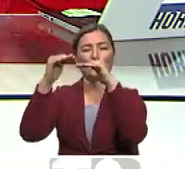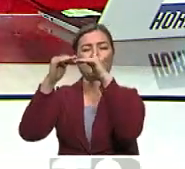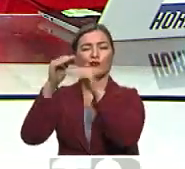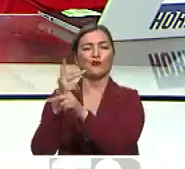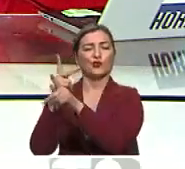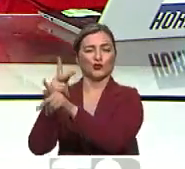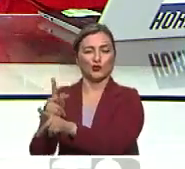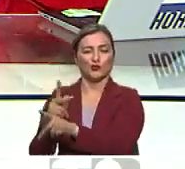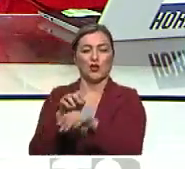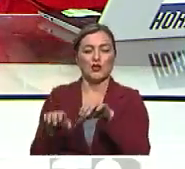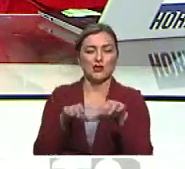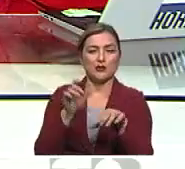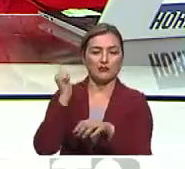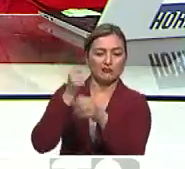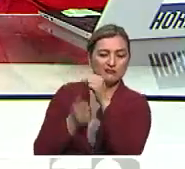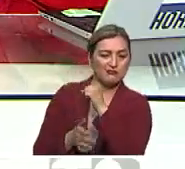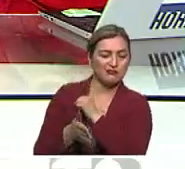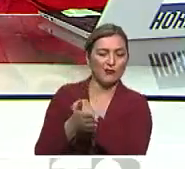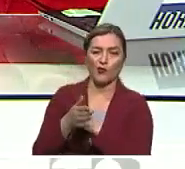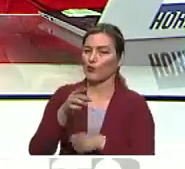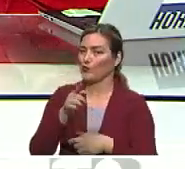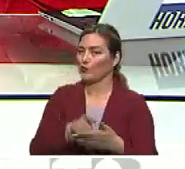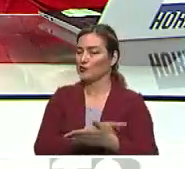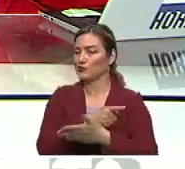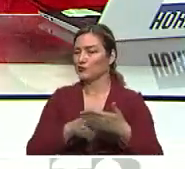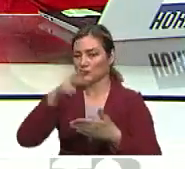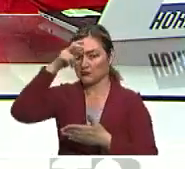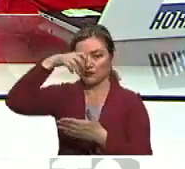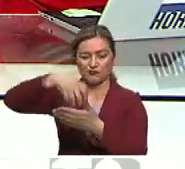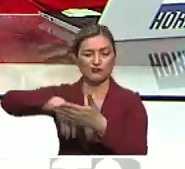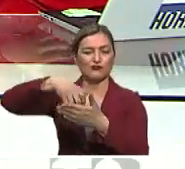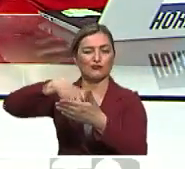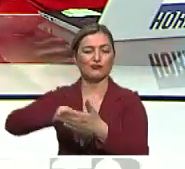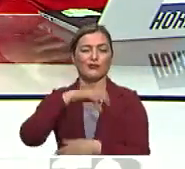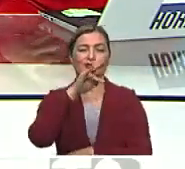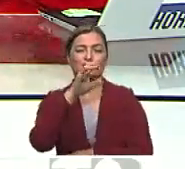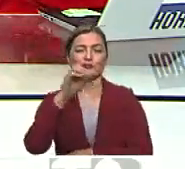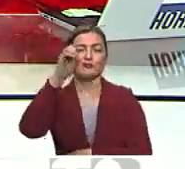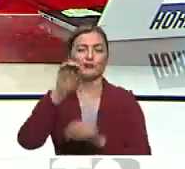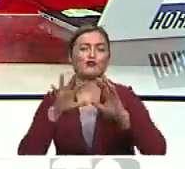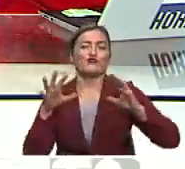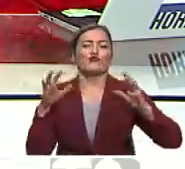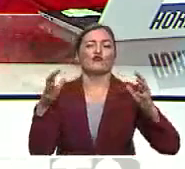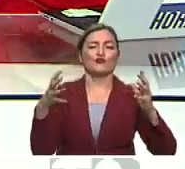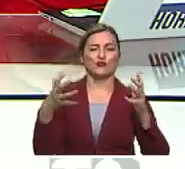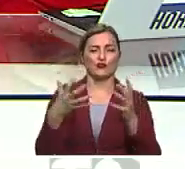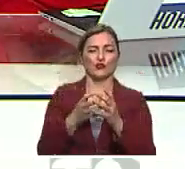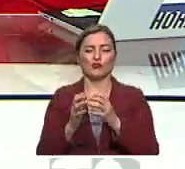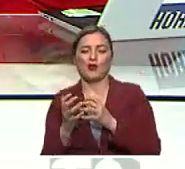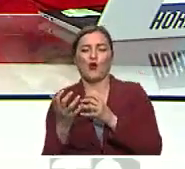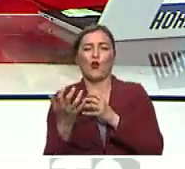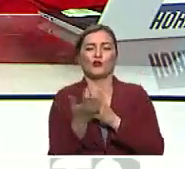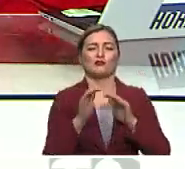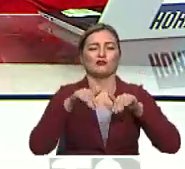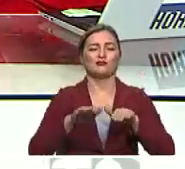se permite actividades extractivas como la pesca y la minería. El 70% del planeta está conformado por océanos, sin